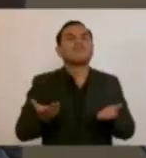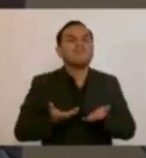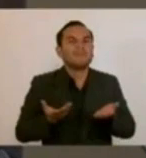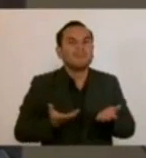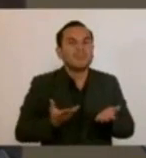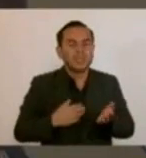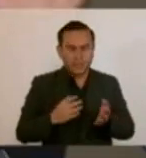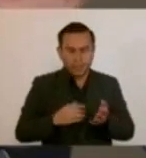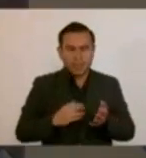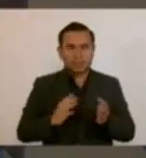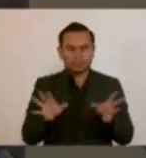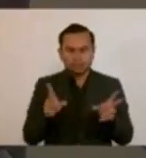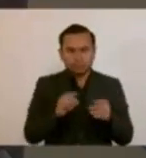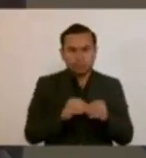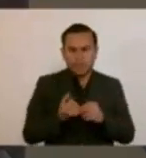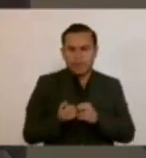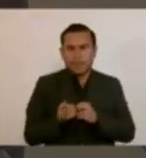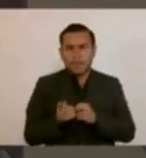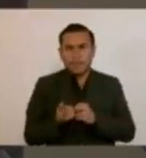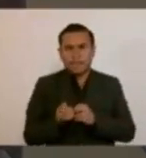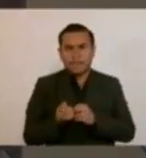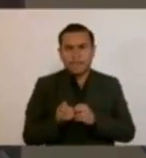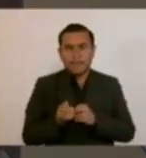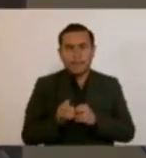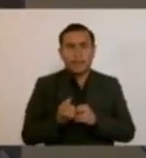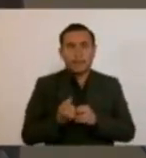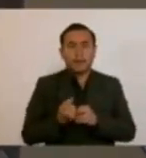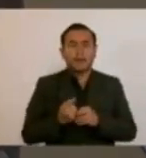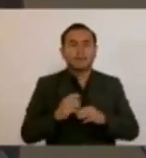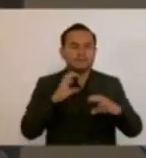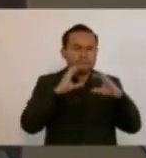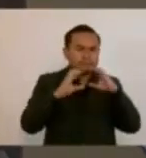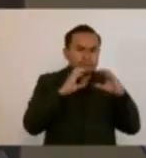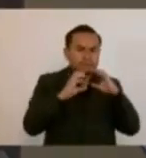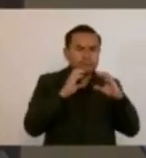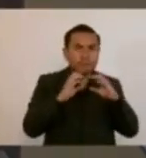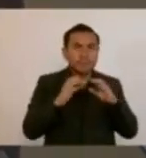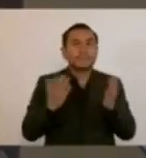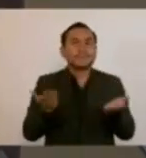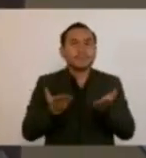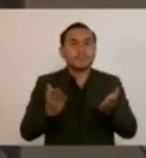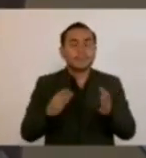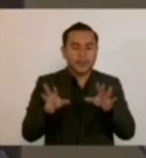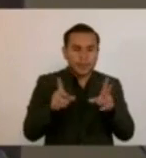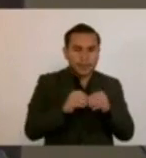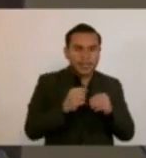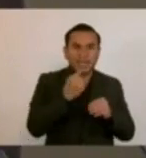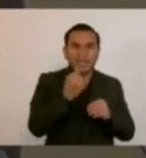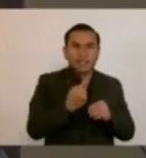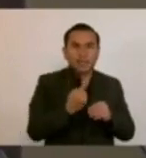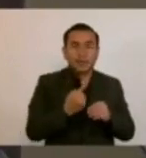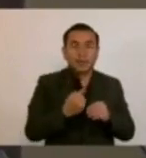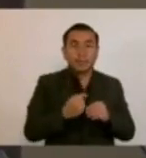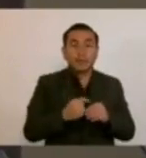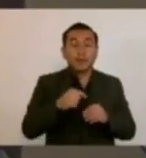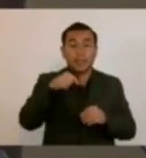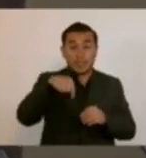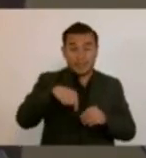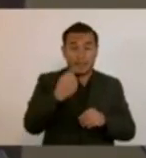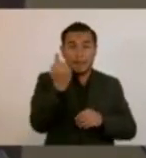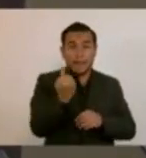las gremiales en unos momentos después de esta conferencia de prensa. Luego de esa reunión nos vamos a reunir con todo el cuerpo diplomático acreditado en El